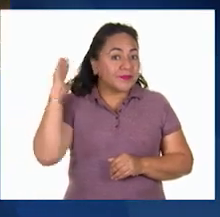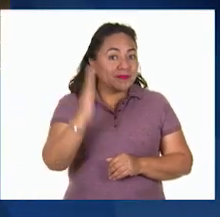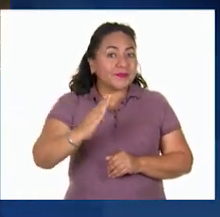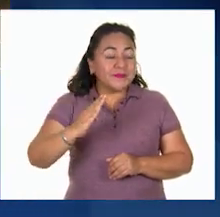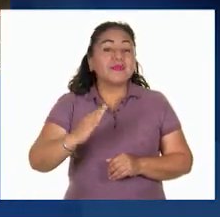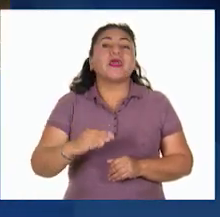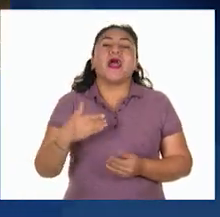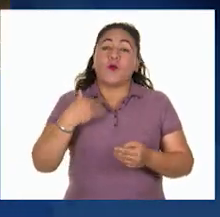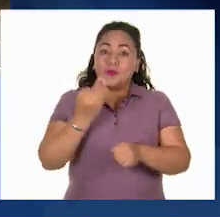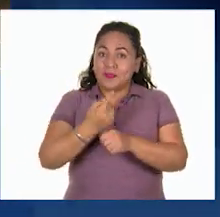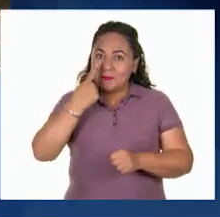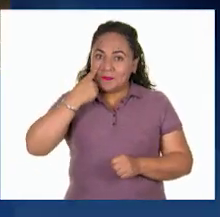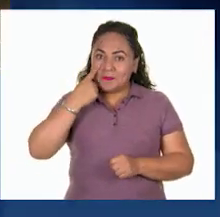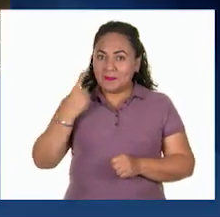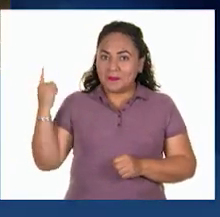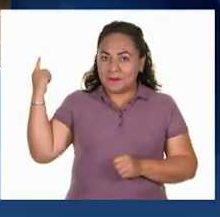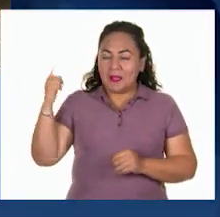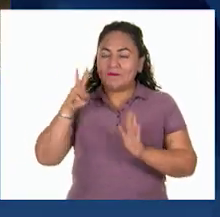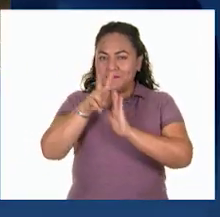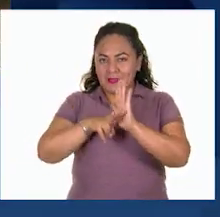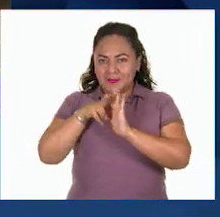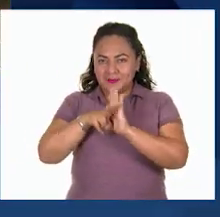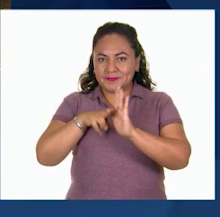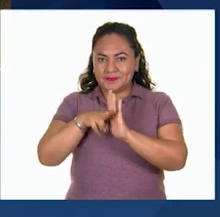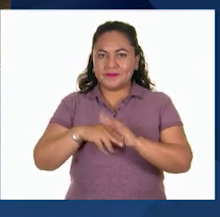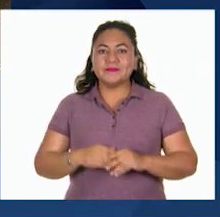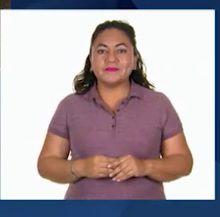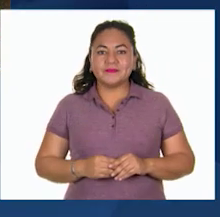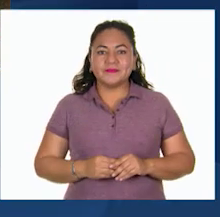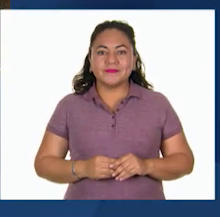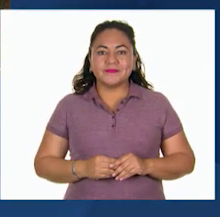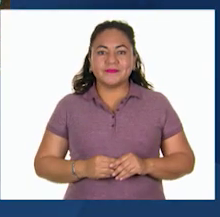¡Hola! ¡Vamos a ver el siguiente video!